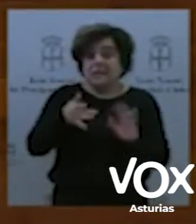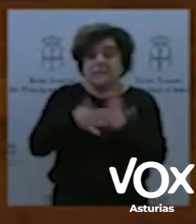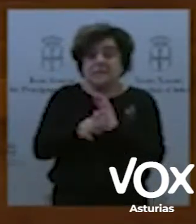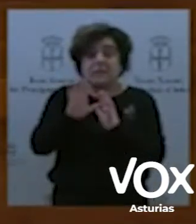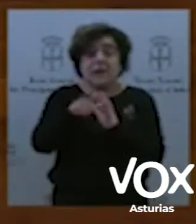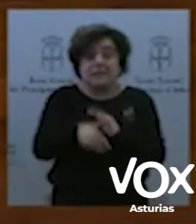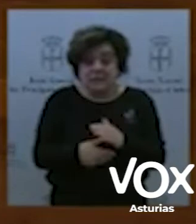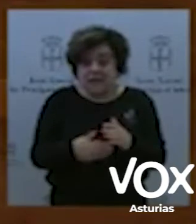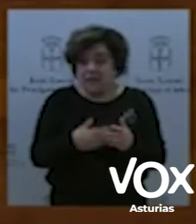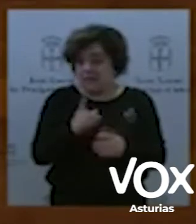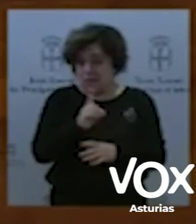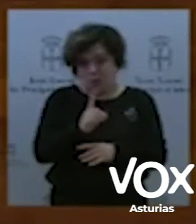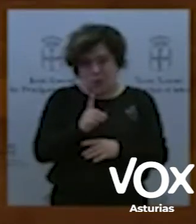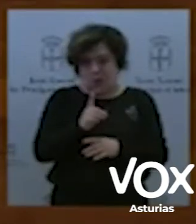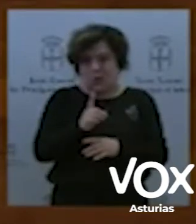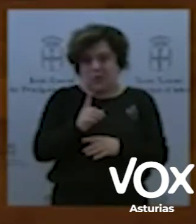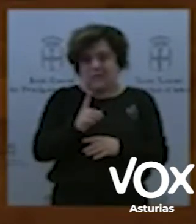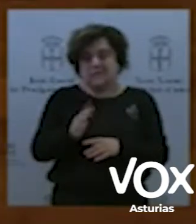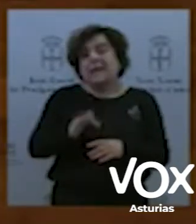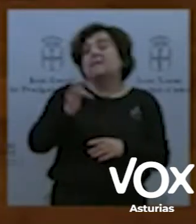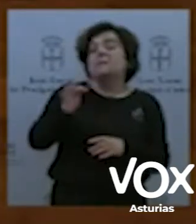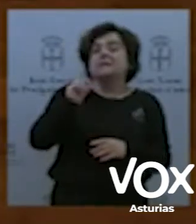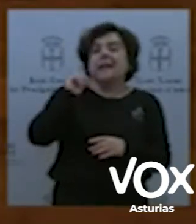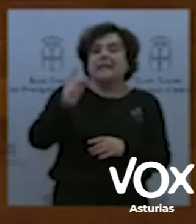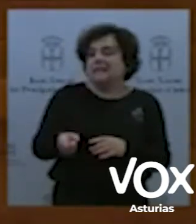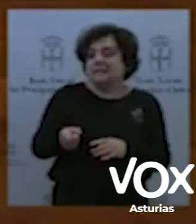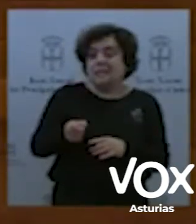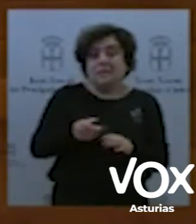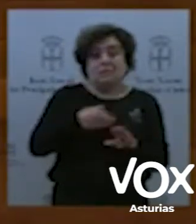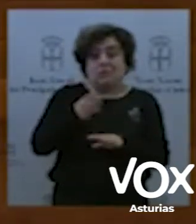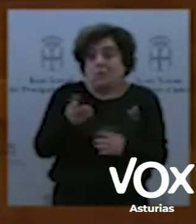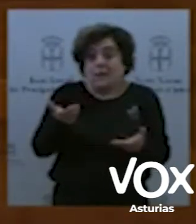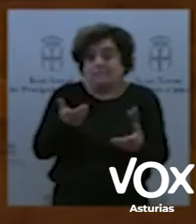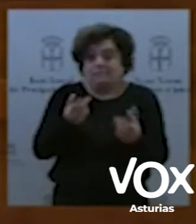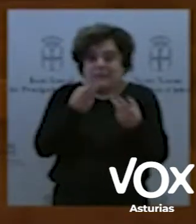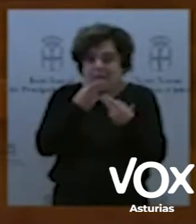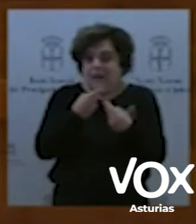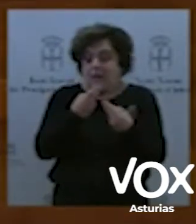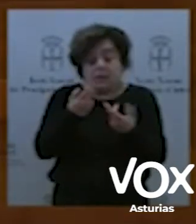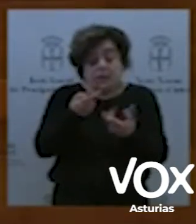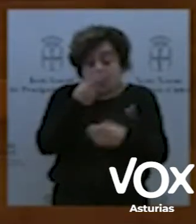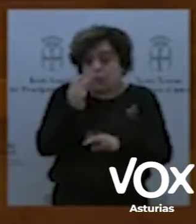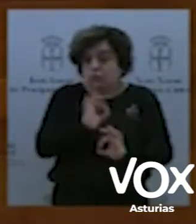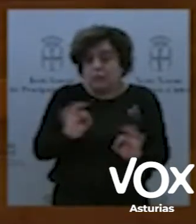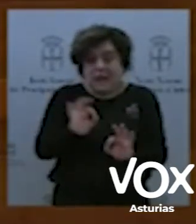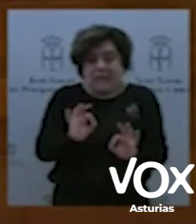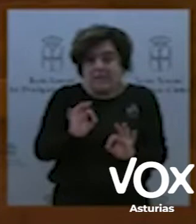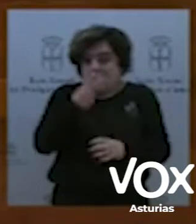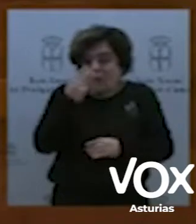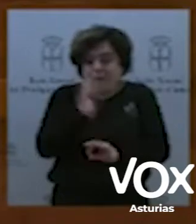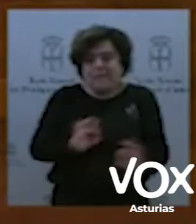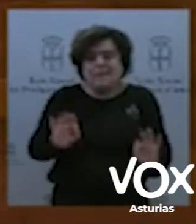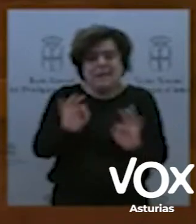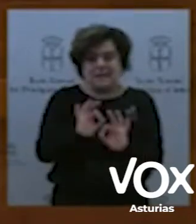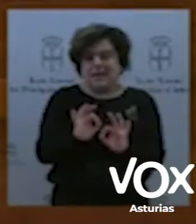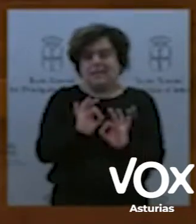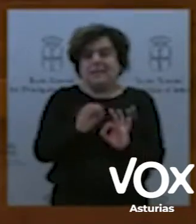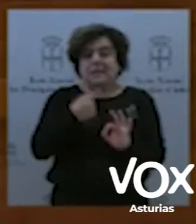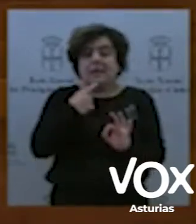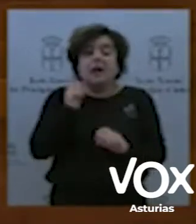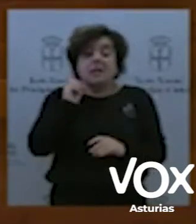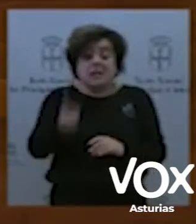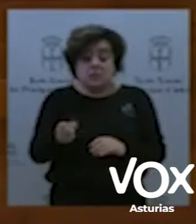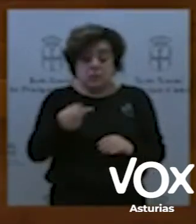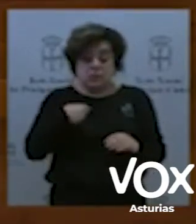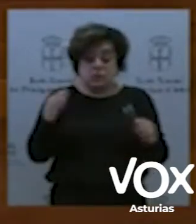que ni siquiera va a llegar. Pero sigamos. ¿Cómo no estar en desacuerdo con un dictamen que en su diagnóstico inicial se vincula a la